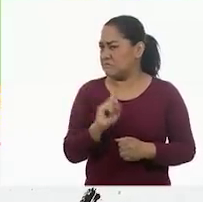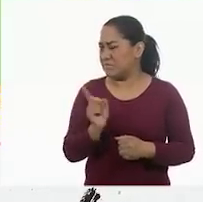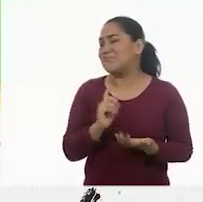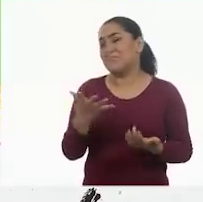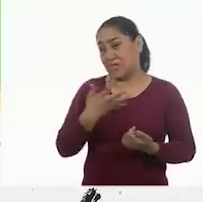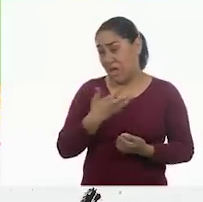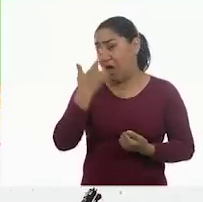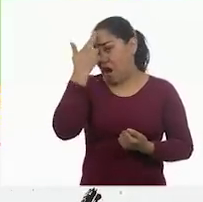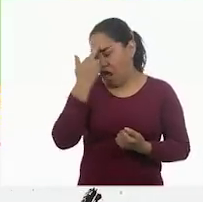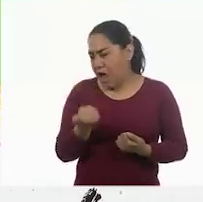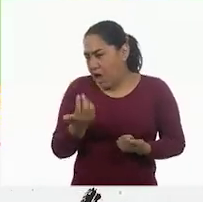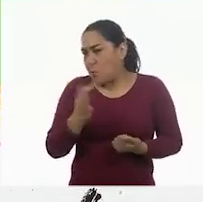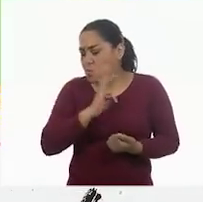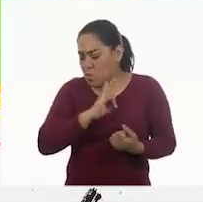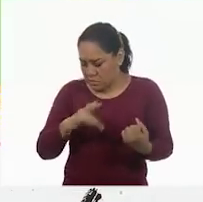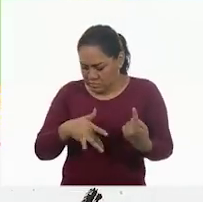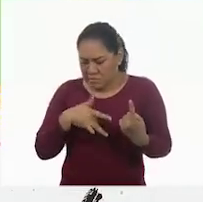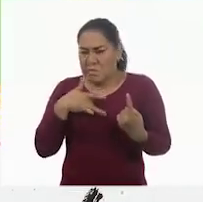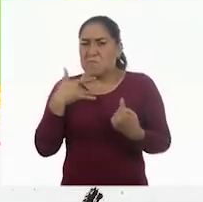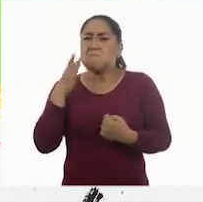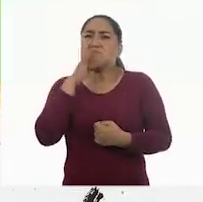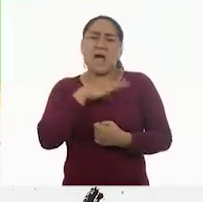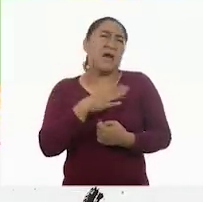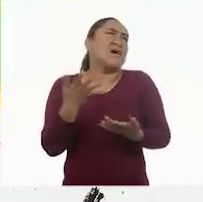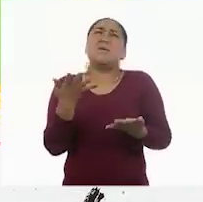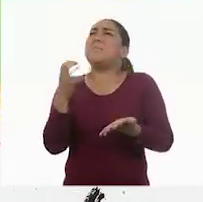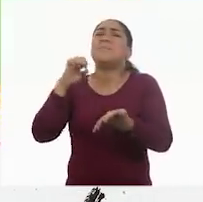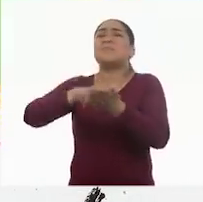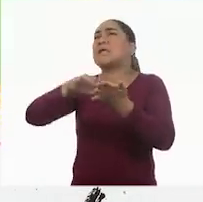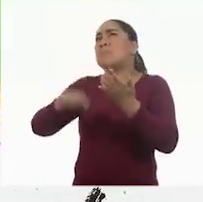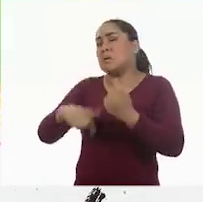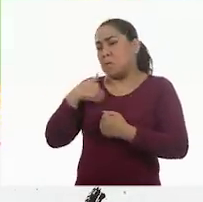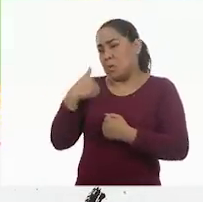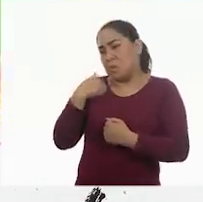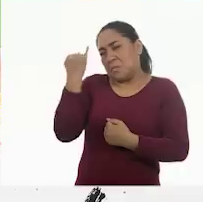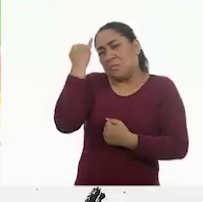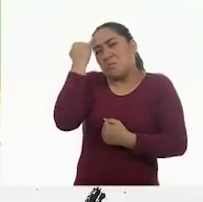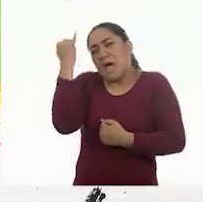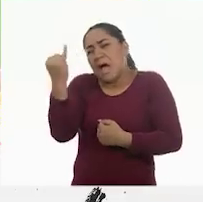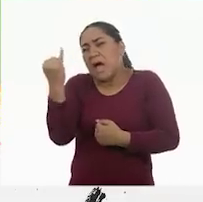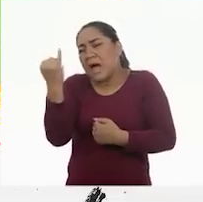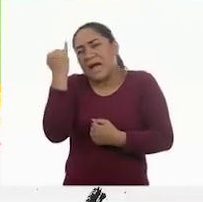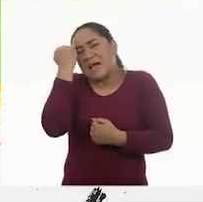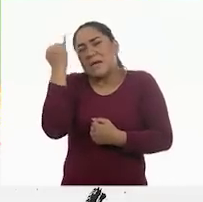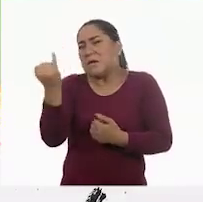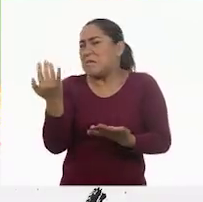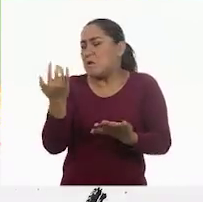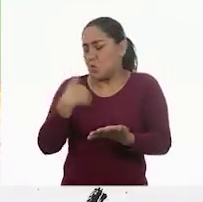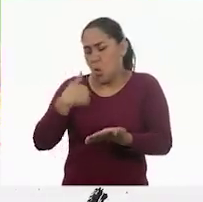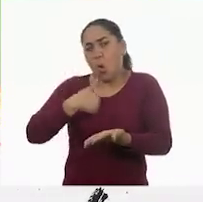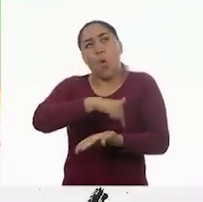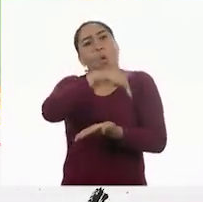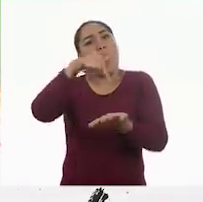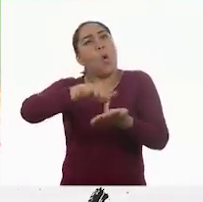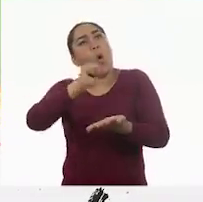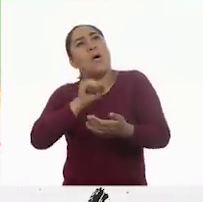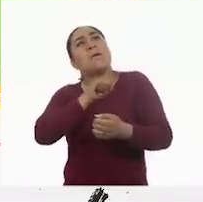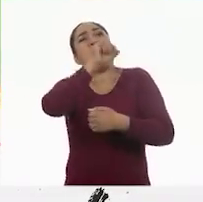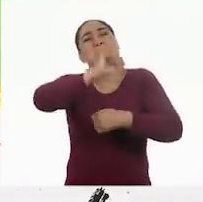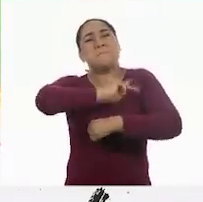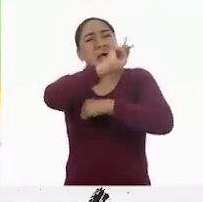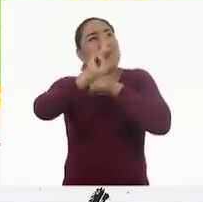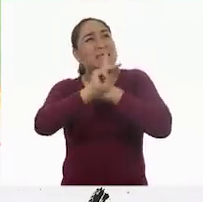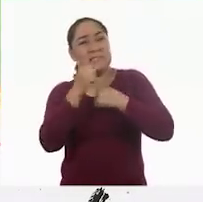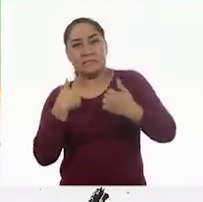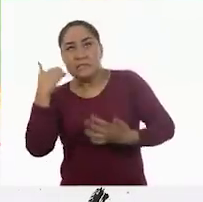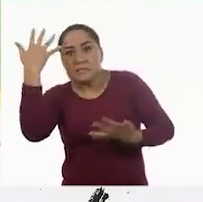cierto, se puede uno sentir mal. Bueno, es como si yo me imagino que estuviera en otro lugar o país y no me